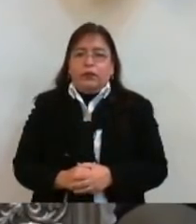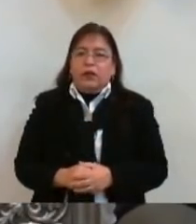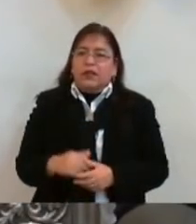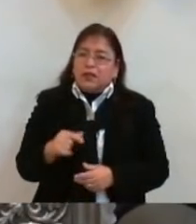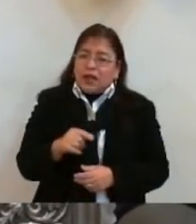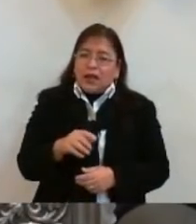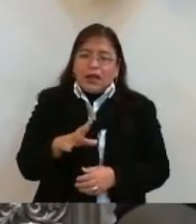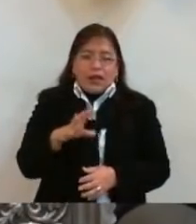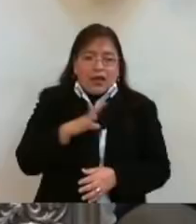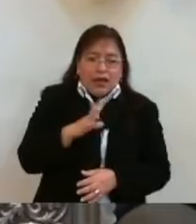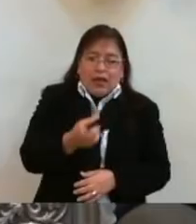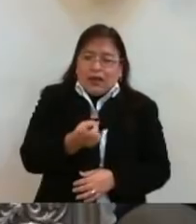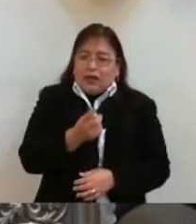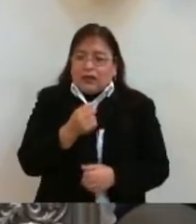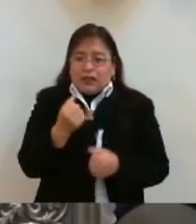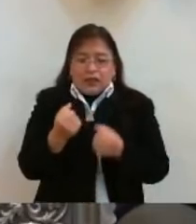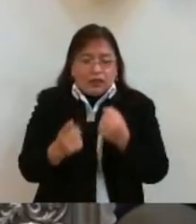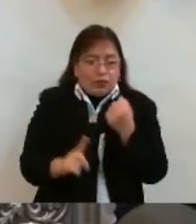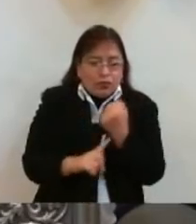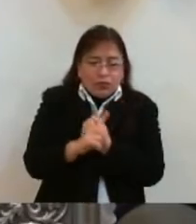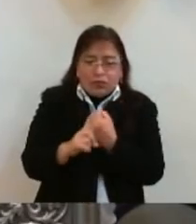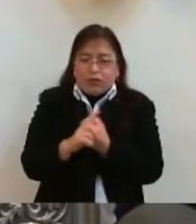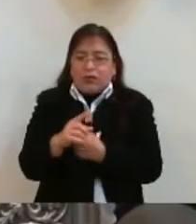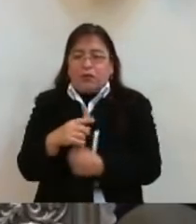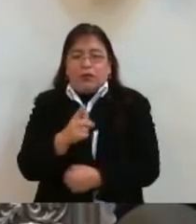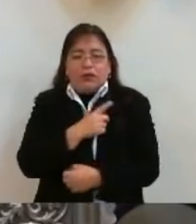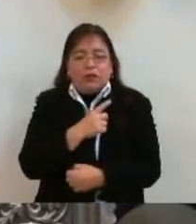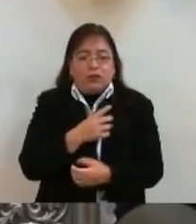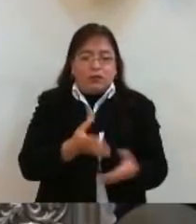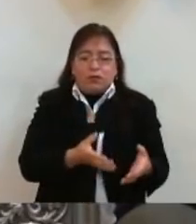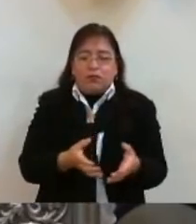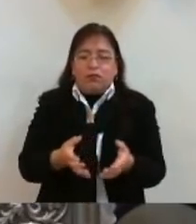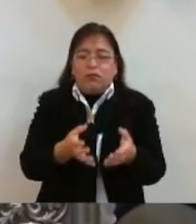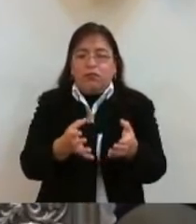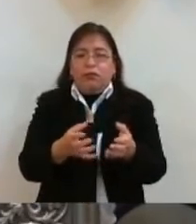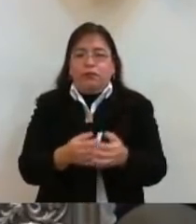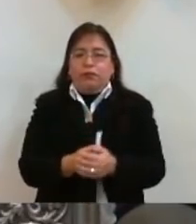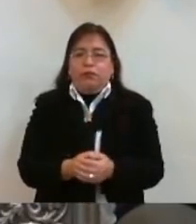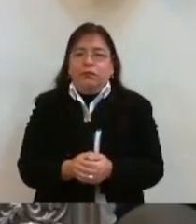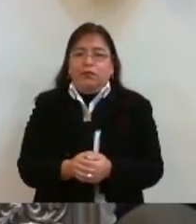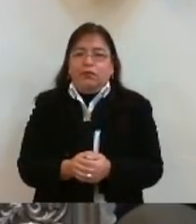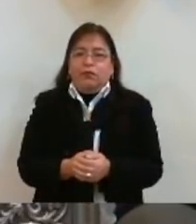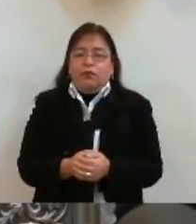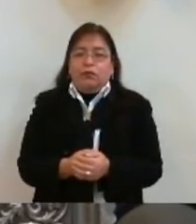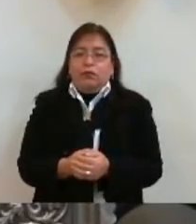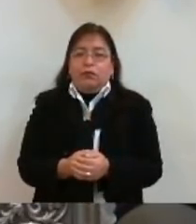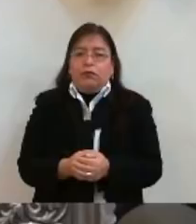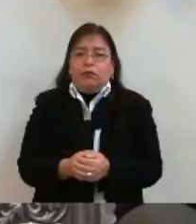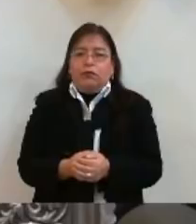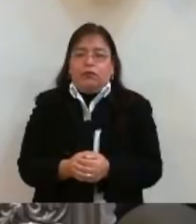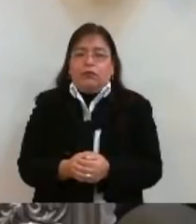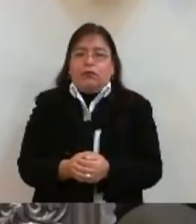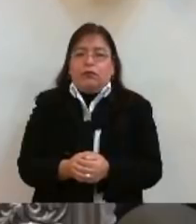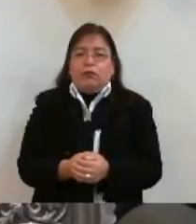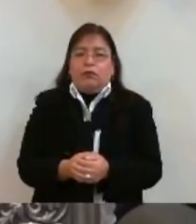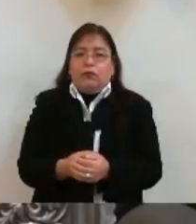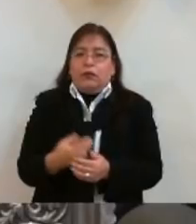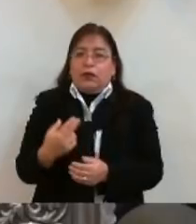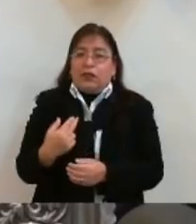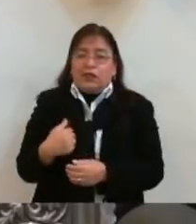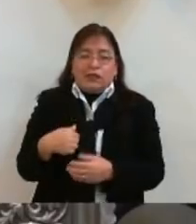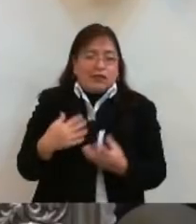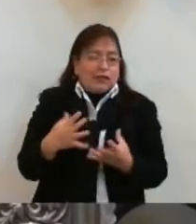soledad, en dificultades, que probamos siempre la